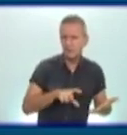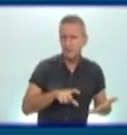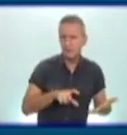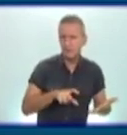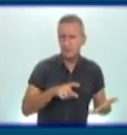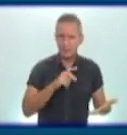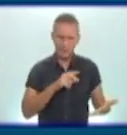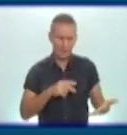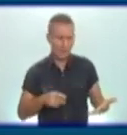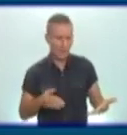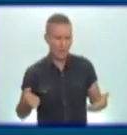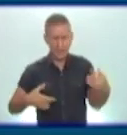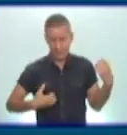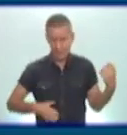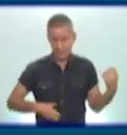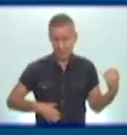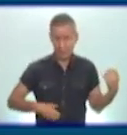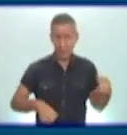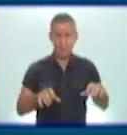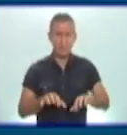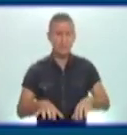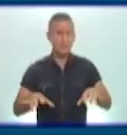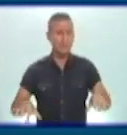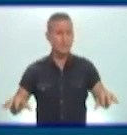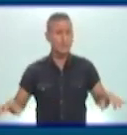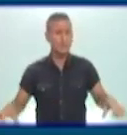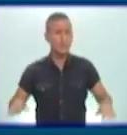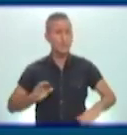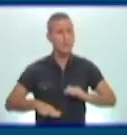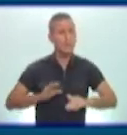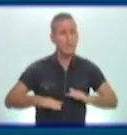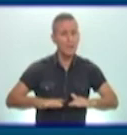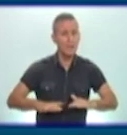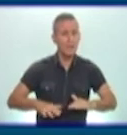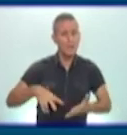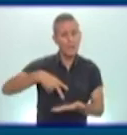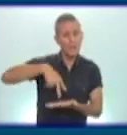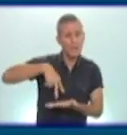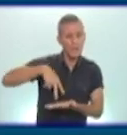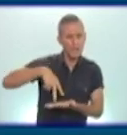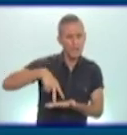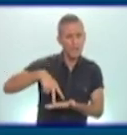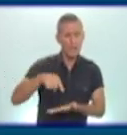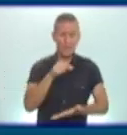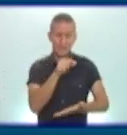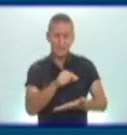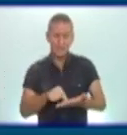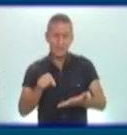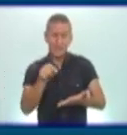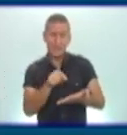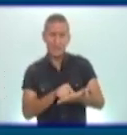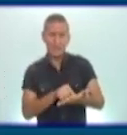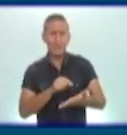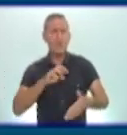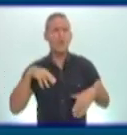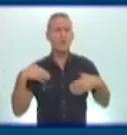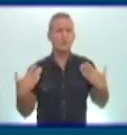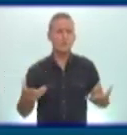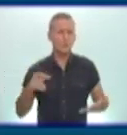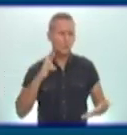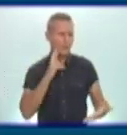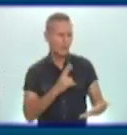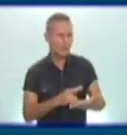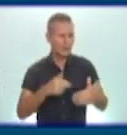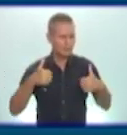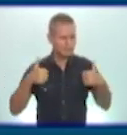la guitarra, el piano, el tambor, la danza, para estar marcando cuál es la respuesta